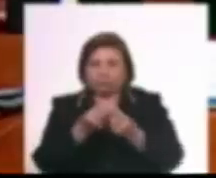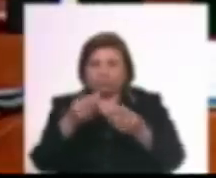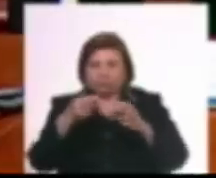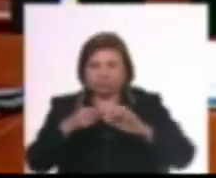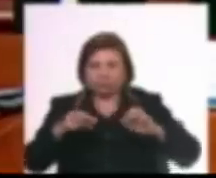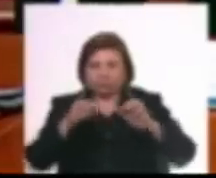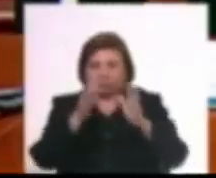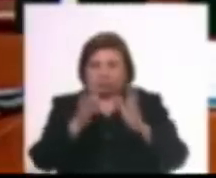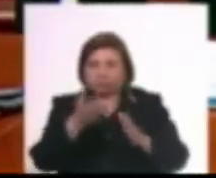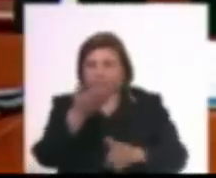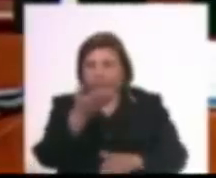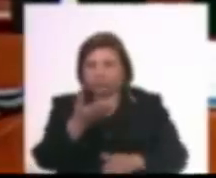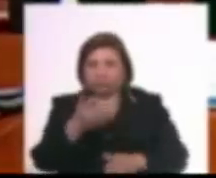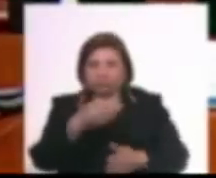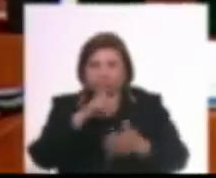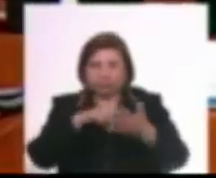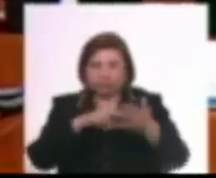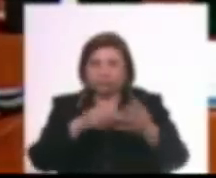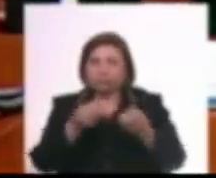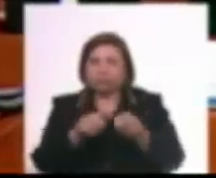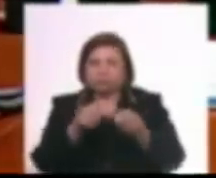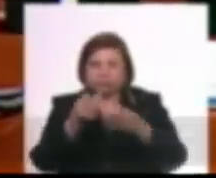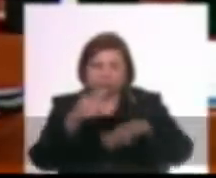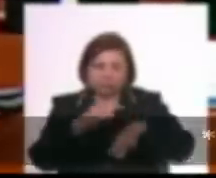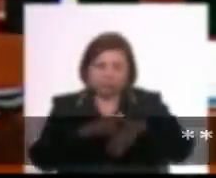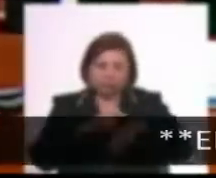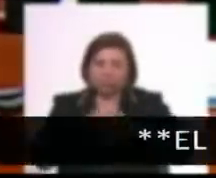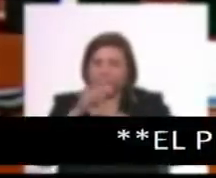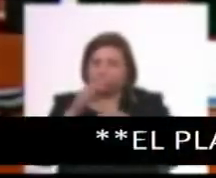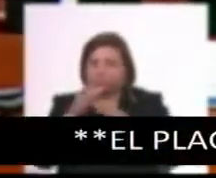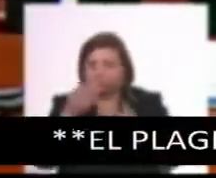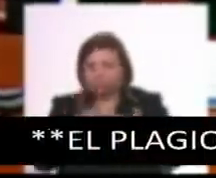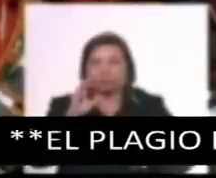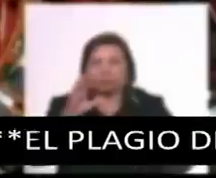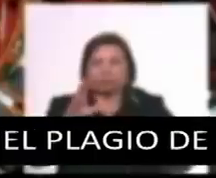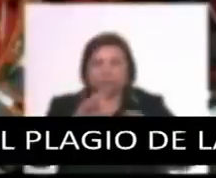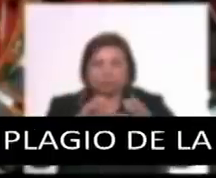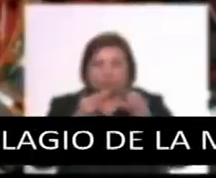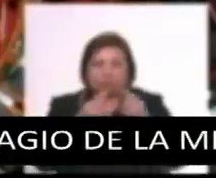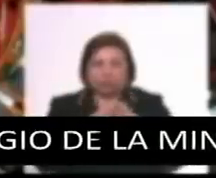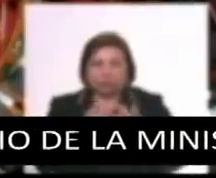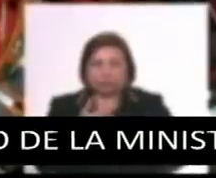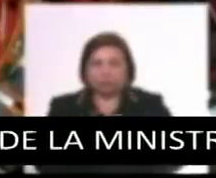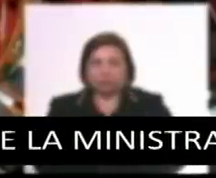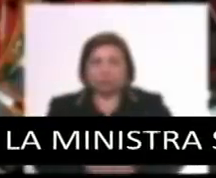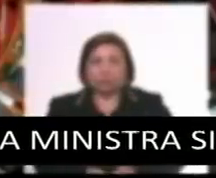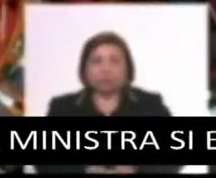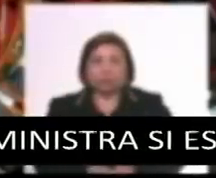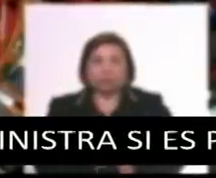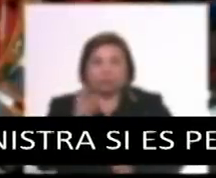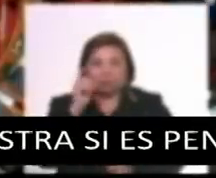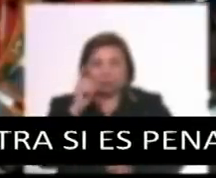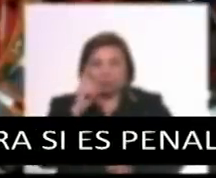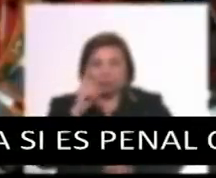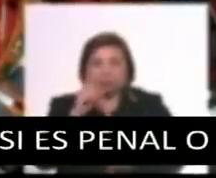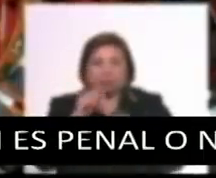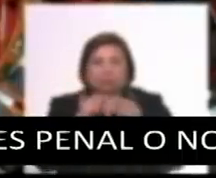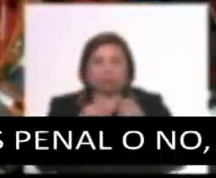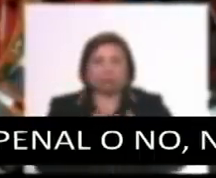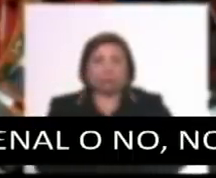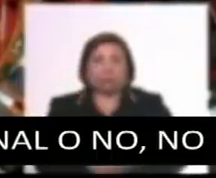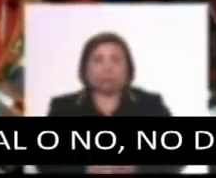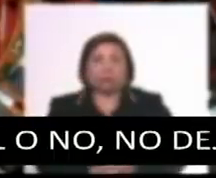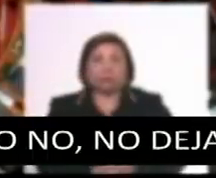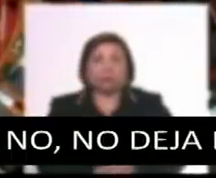que usted nos mencionaba cuando intentó dar un autogolpe de Estado el pasado 7 de diciembre. Él dijo, señor juez, yo no